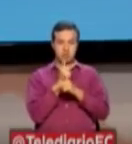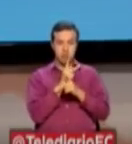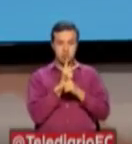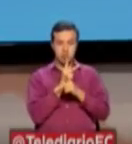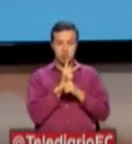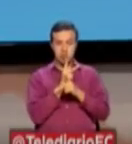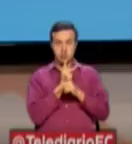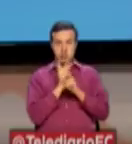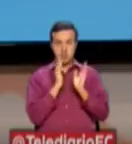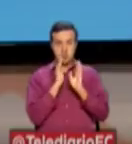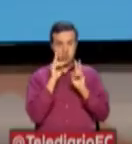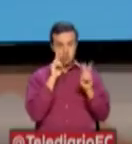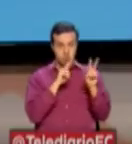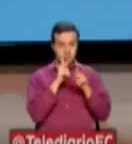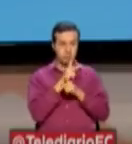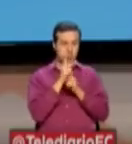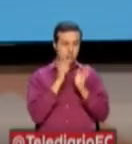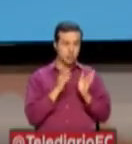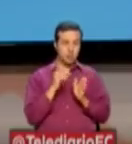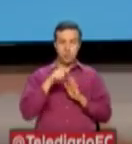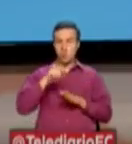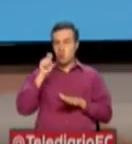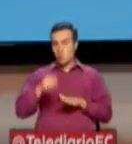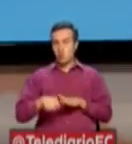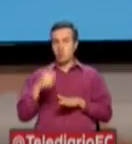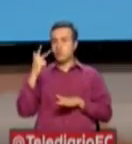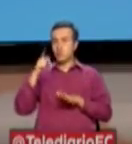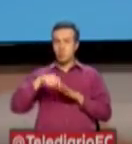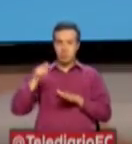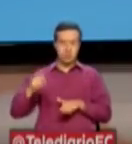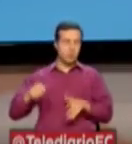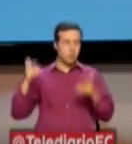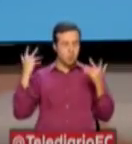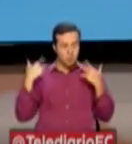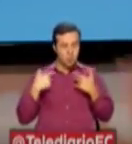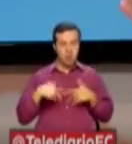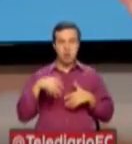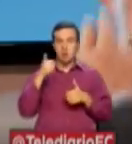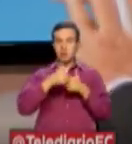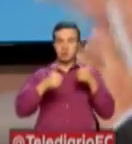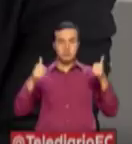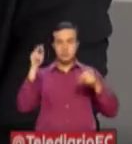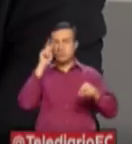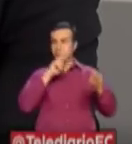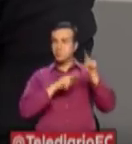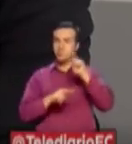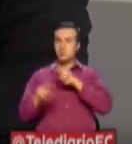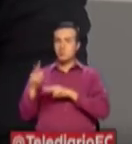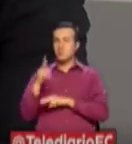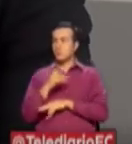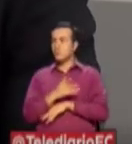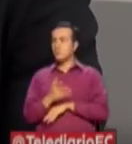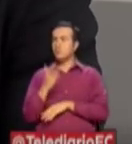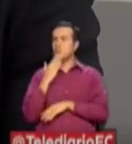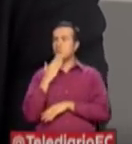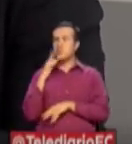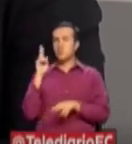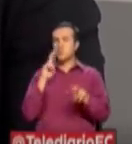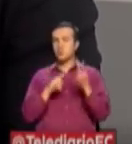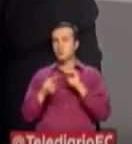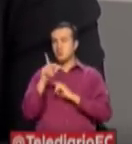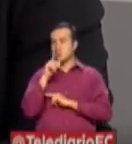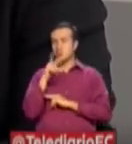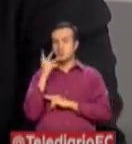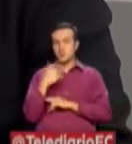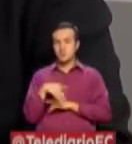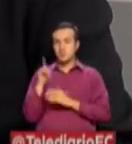sujeto de evaluación si es un consejero si es un juez si son tres jueces es diferente aquí esto dejaría fuera del alcance de la evaluación y